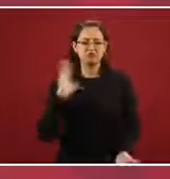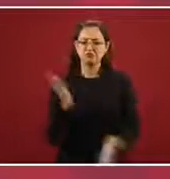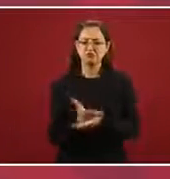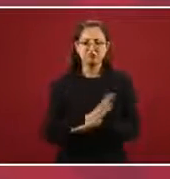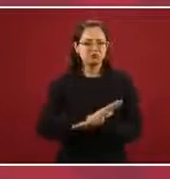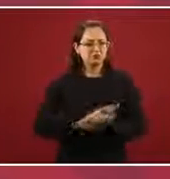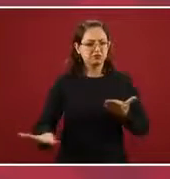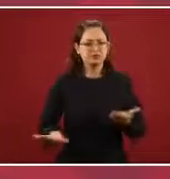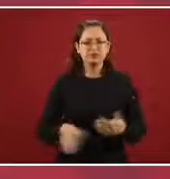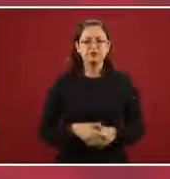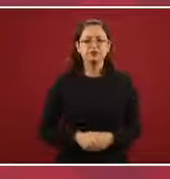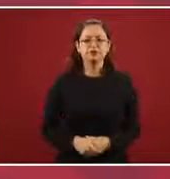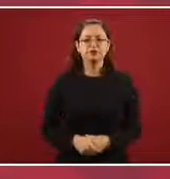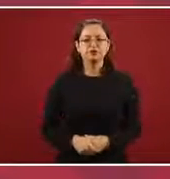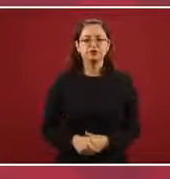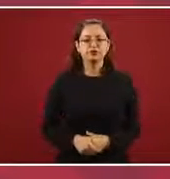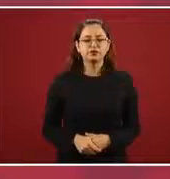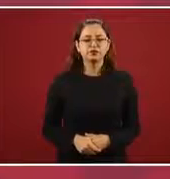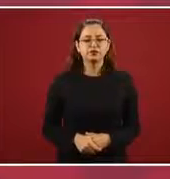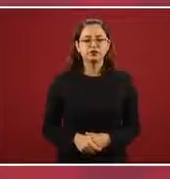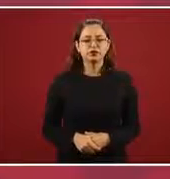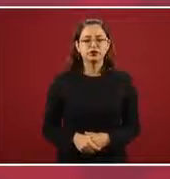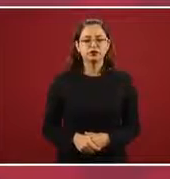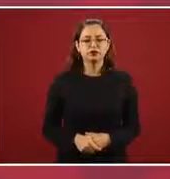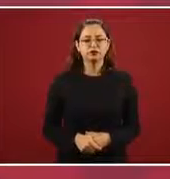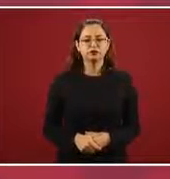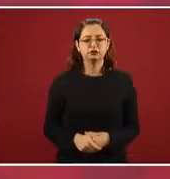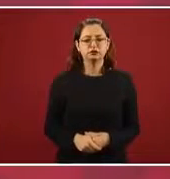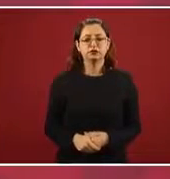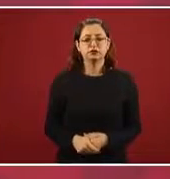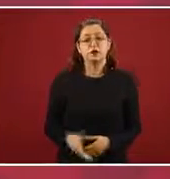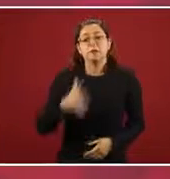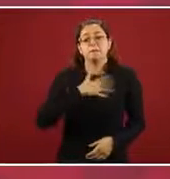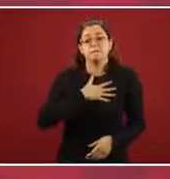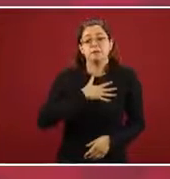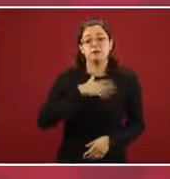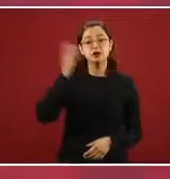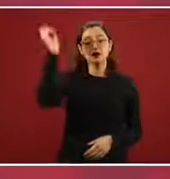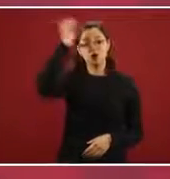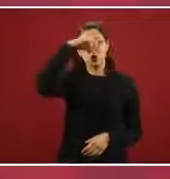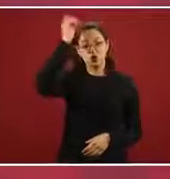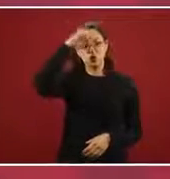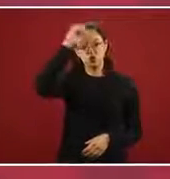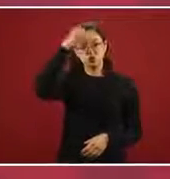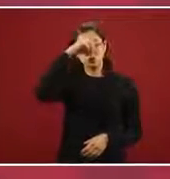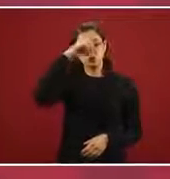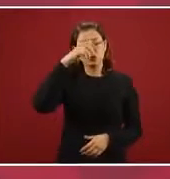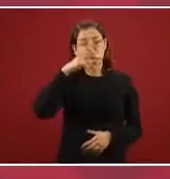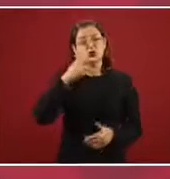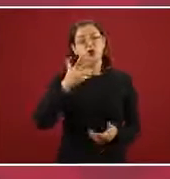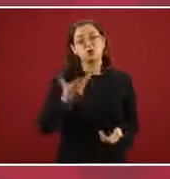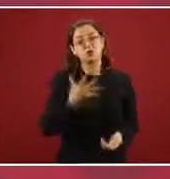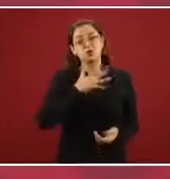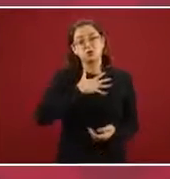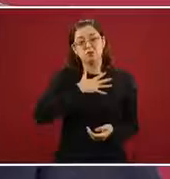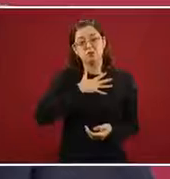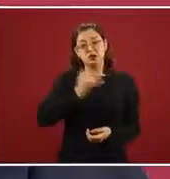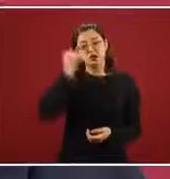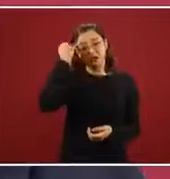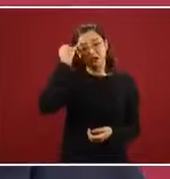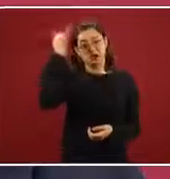que para mi manera de ver las cosas y por